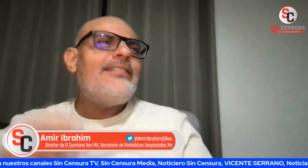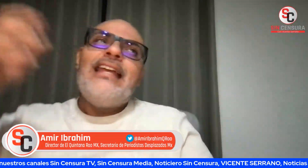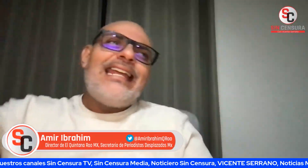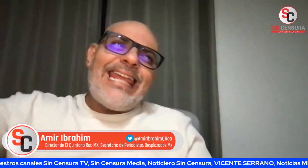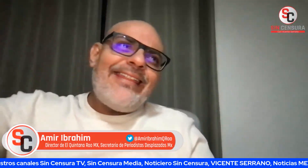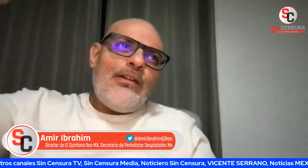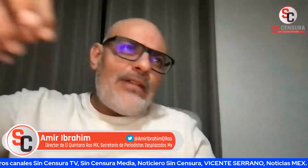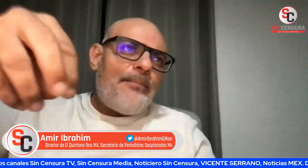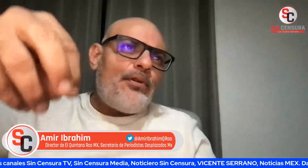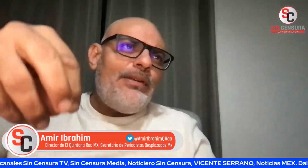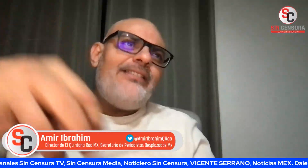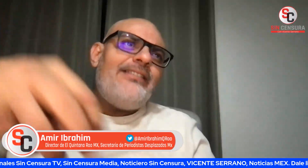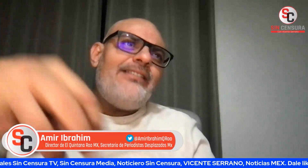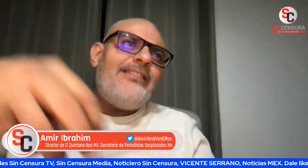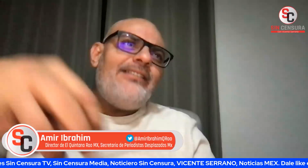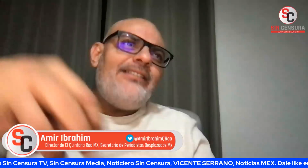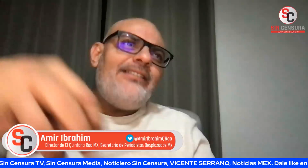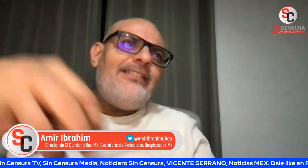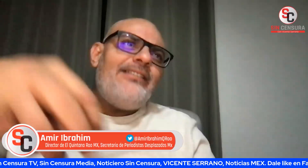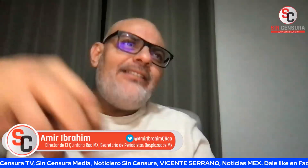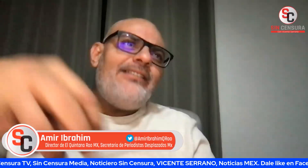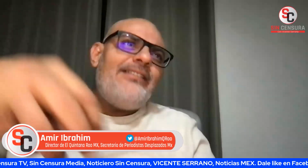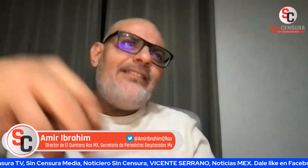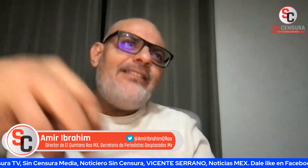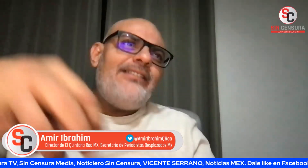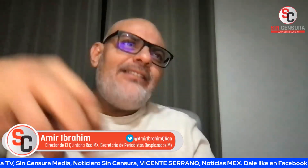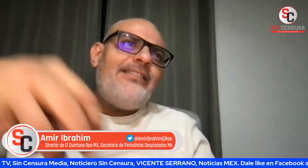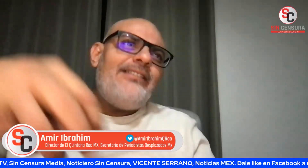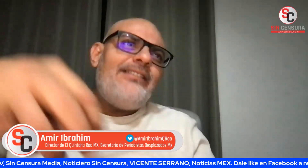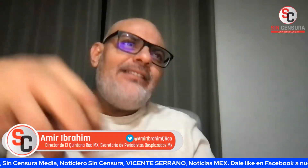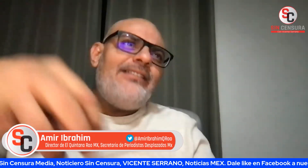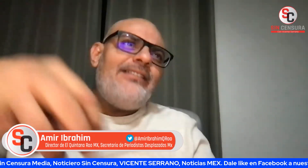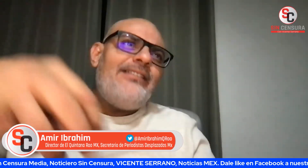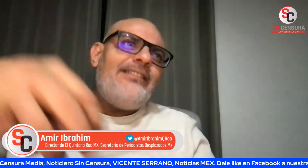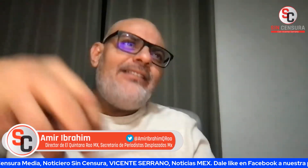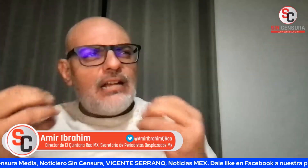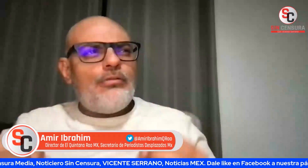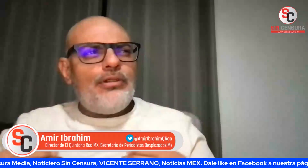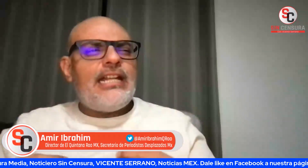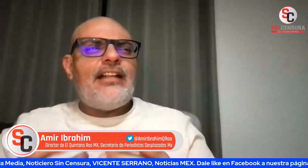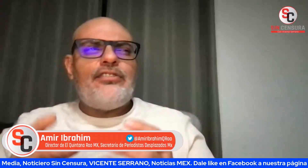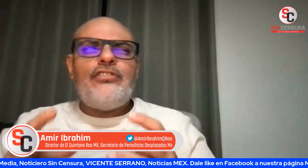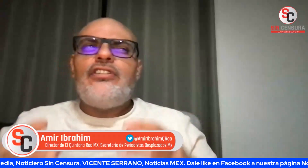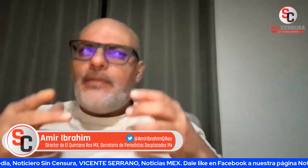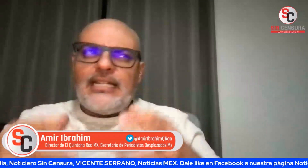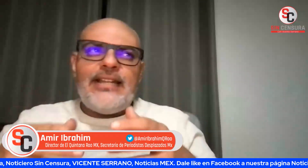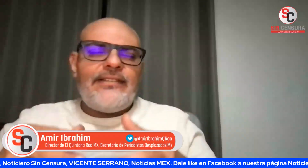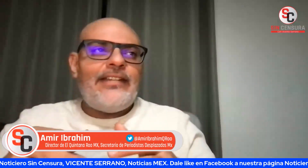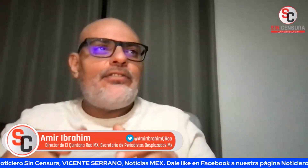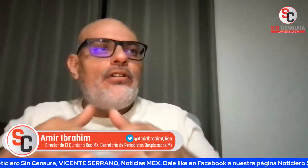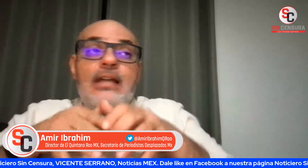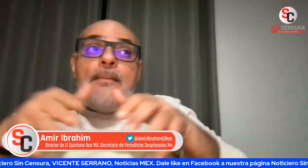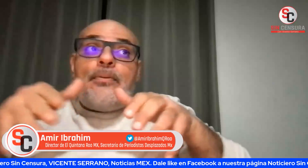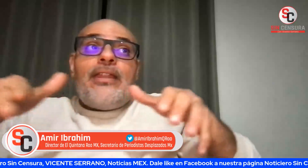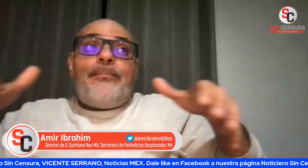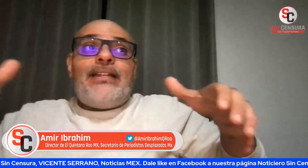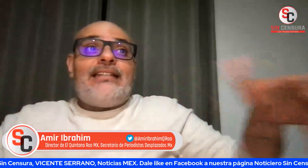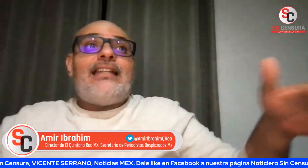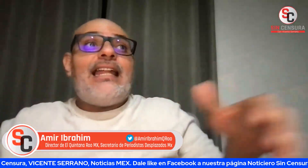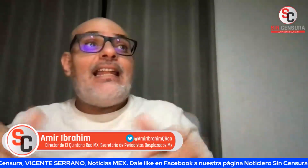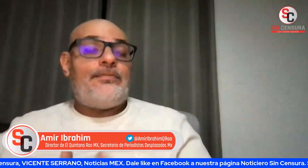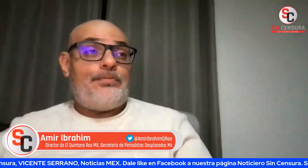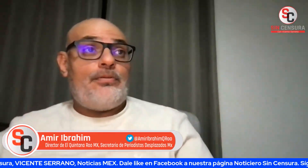todos los demás, que de una provincia hacia todas las demás provincias. Es decir, el efecto de la comunicación, si viene del centro,